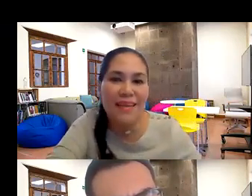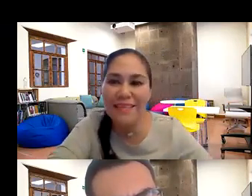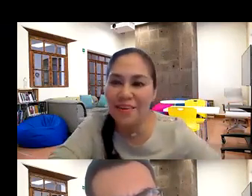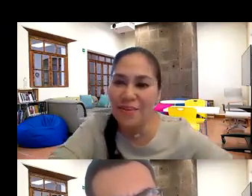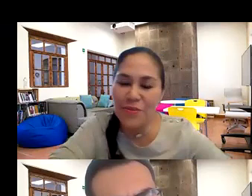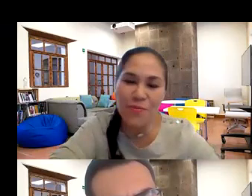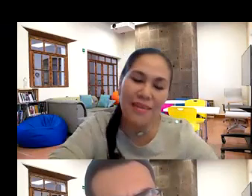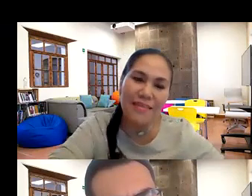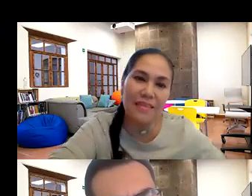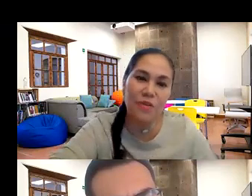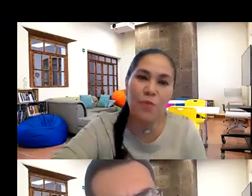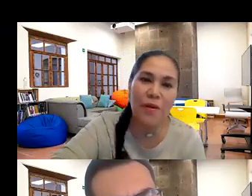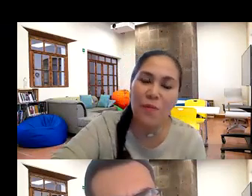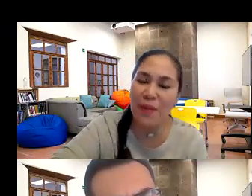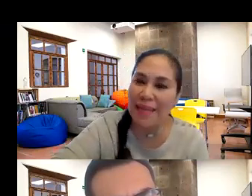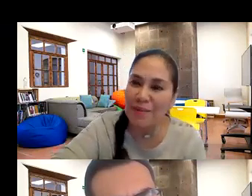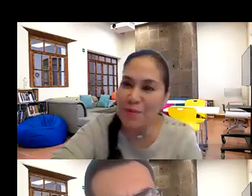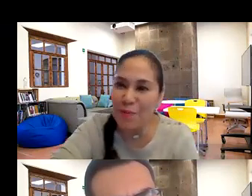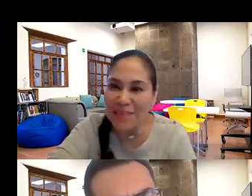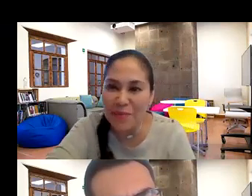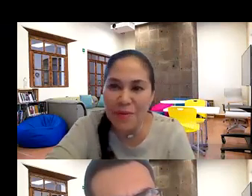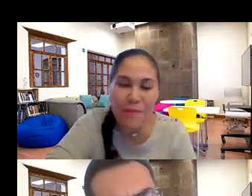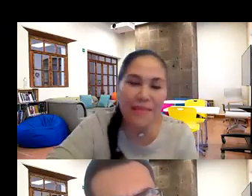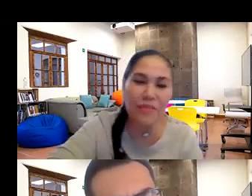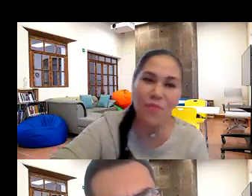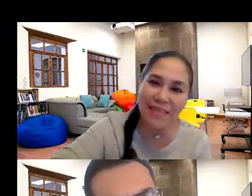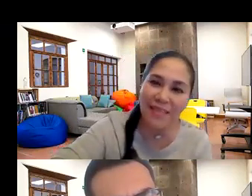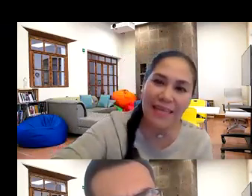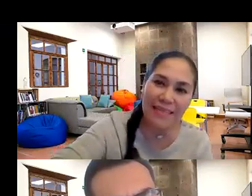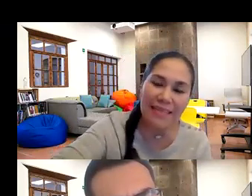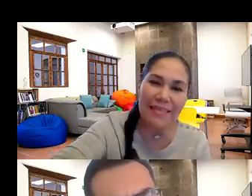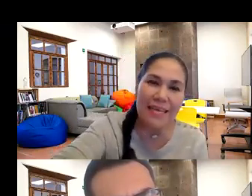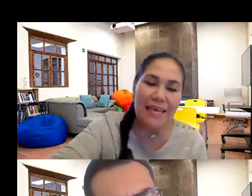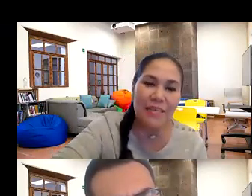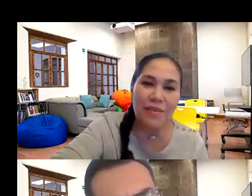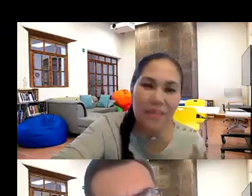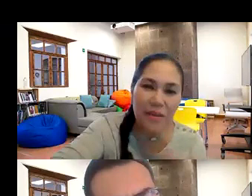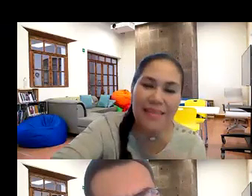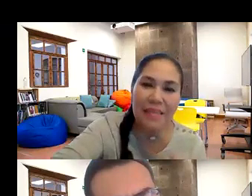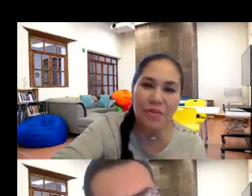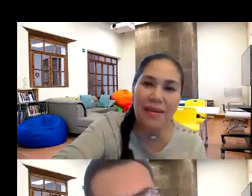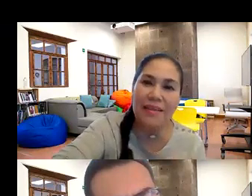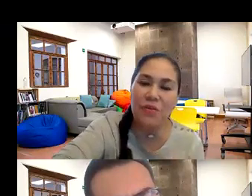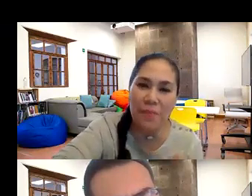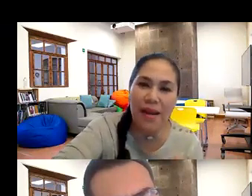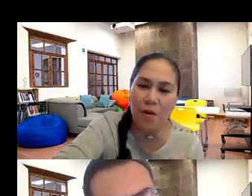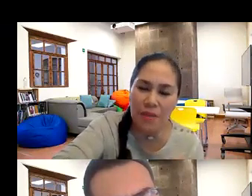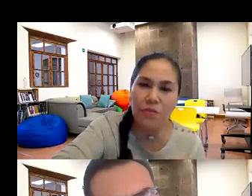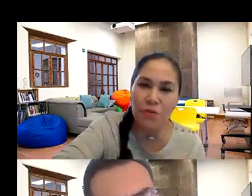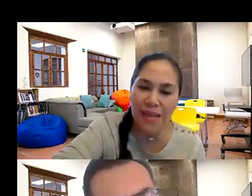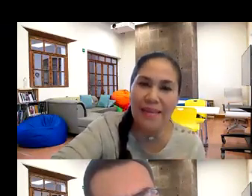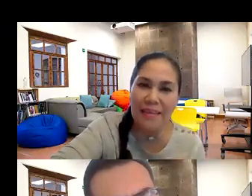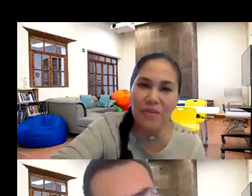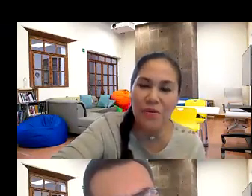Muchas gracias, Rox. Muchas gracias a todos por acompañarnos. Me presento brevemente. Soy Marta Velázquez. Soy directora del Centro Internacional para la